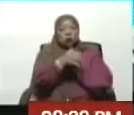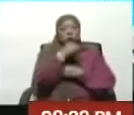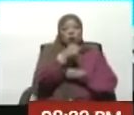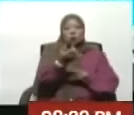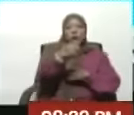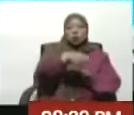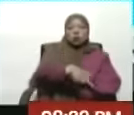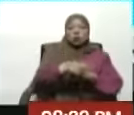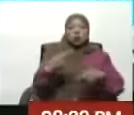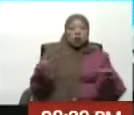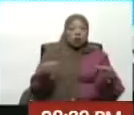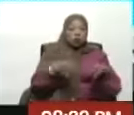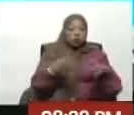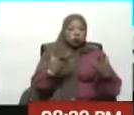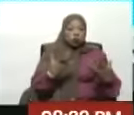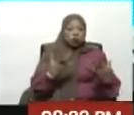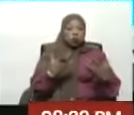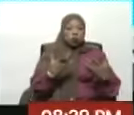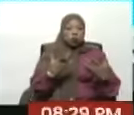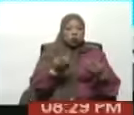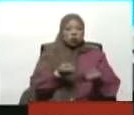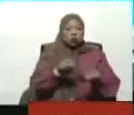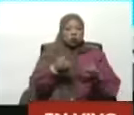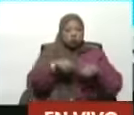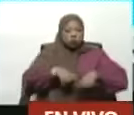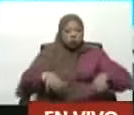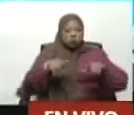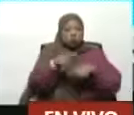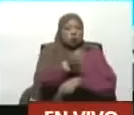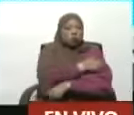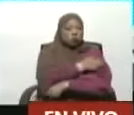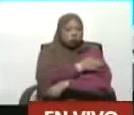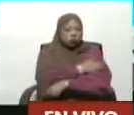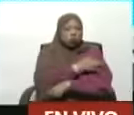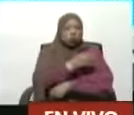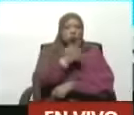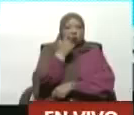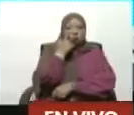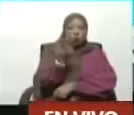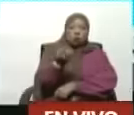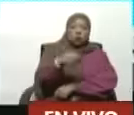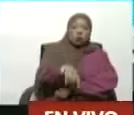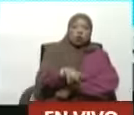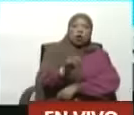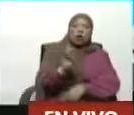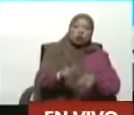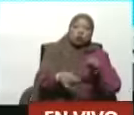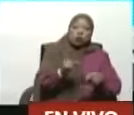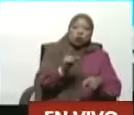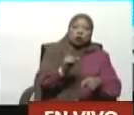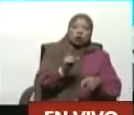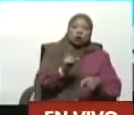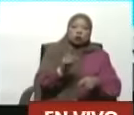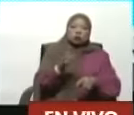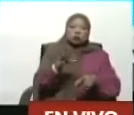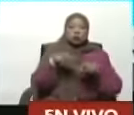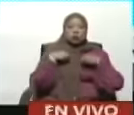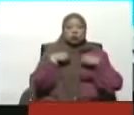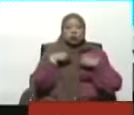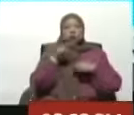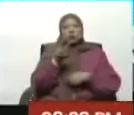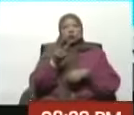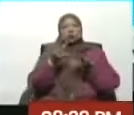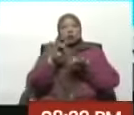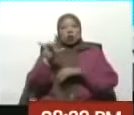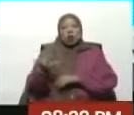inclusive en esas reuniones del cogollo de la ultraderecha, llegan a decir que no llegamos al 28